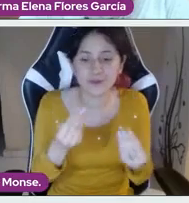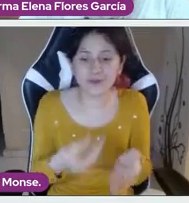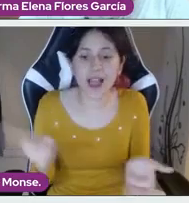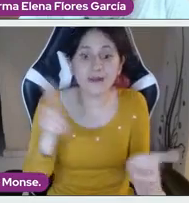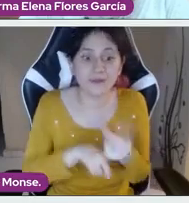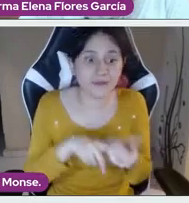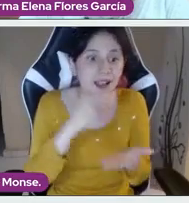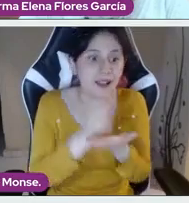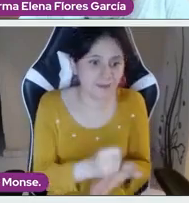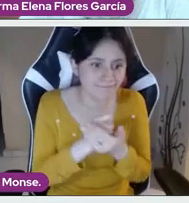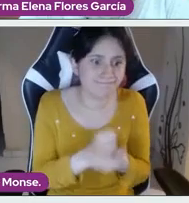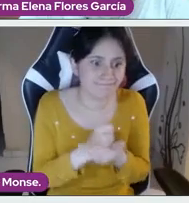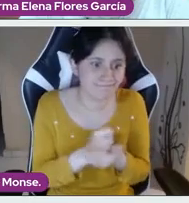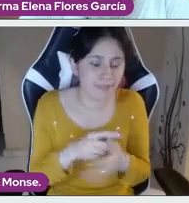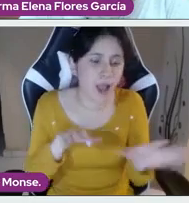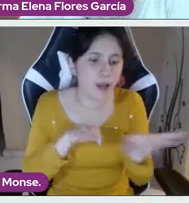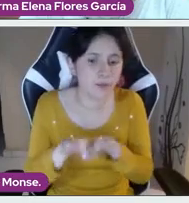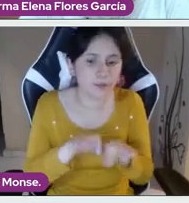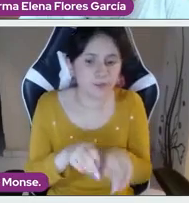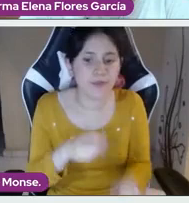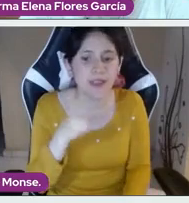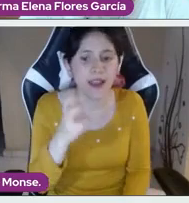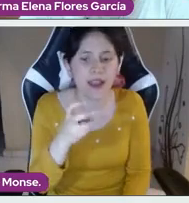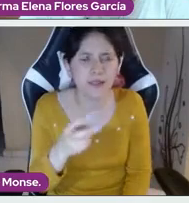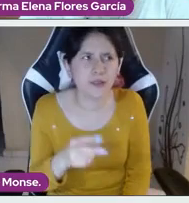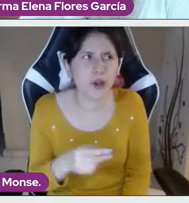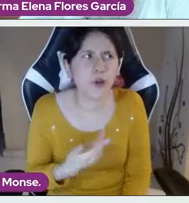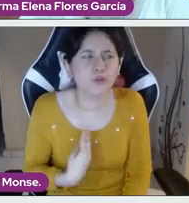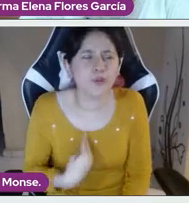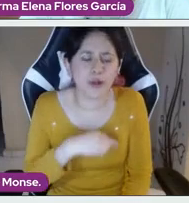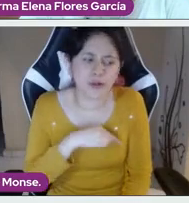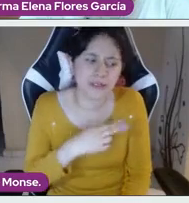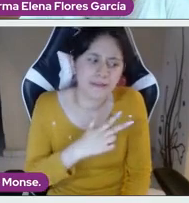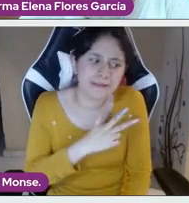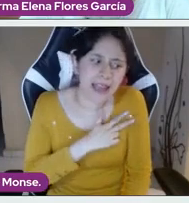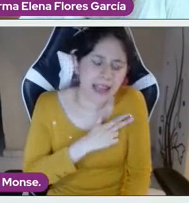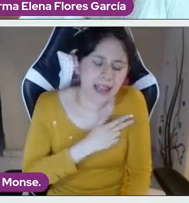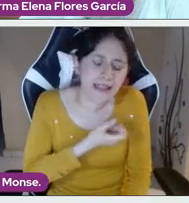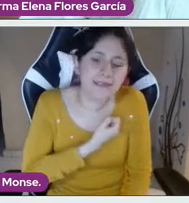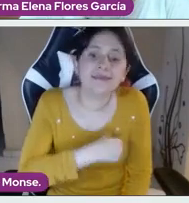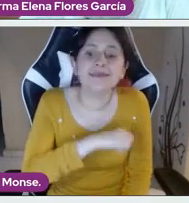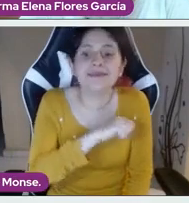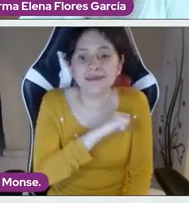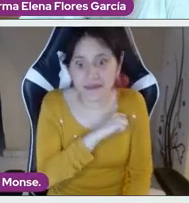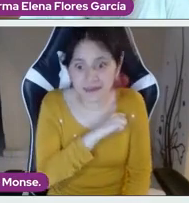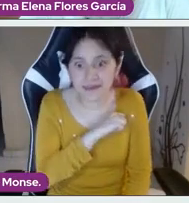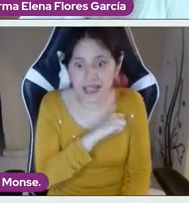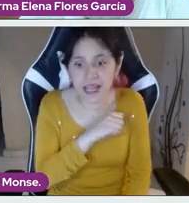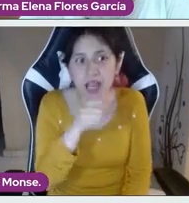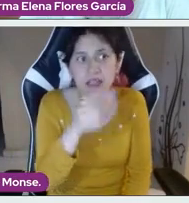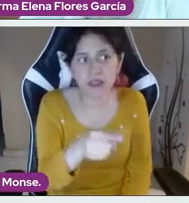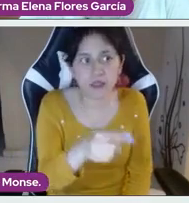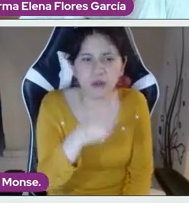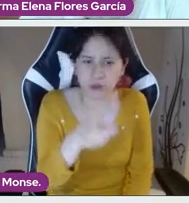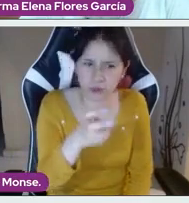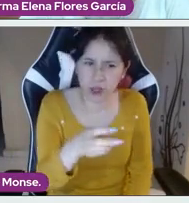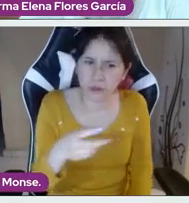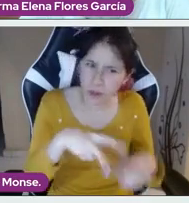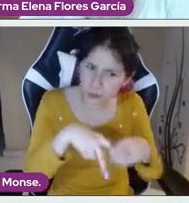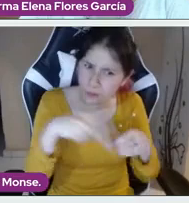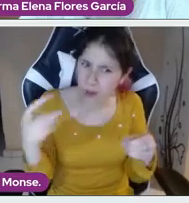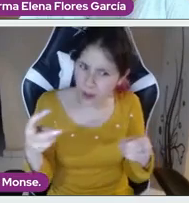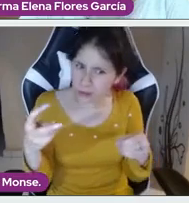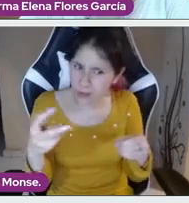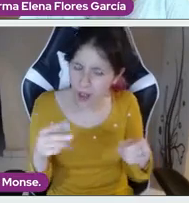que podemos sanar estas heridas o estos vacíos que se van dejando. Entonces, si tú creciste con estos vacíos o con estas